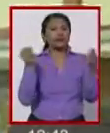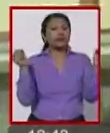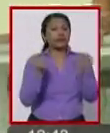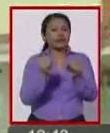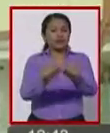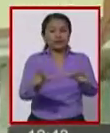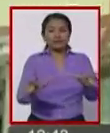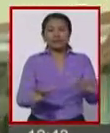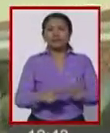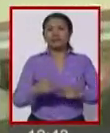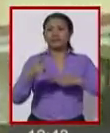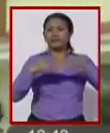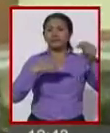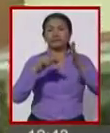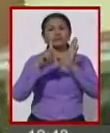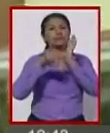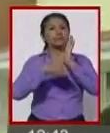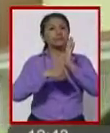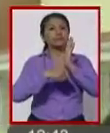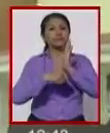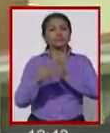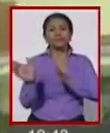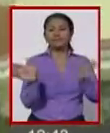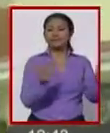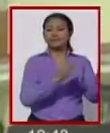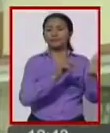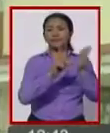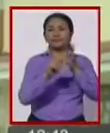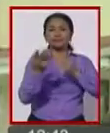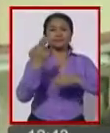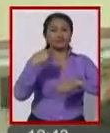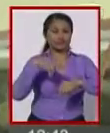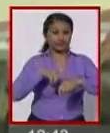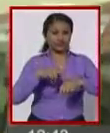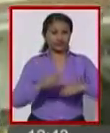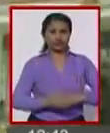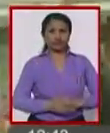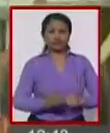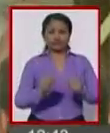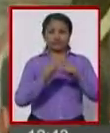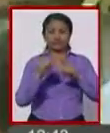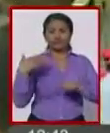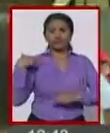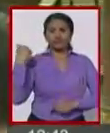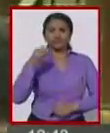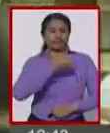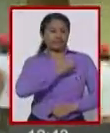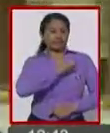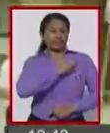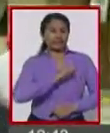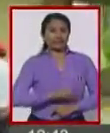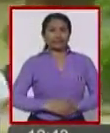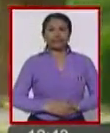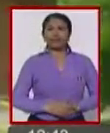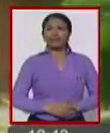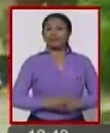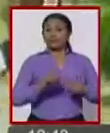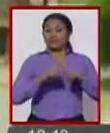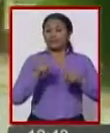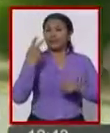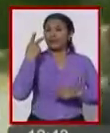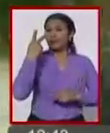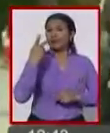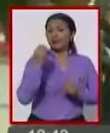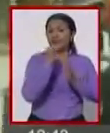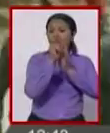enfriar la infraestructura y posteriormente para ventilar ya las cosas se van a normalizar. Muy bien, palabras del subcomandante de la policía, Igor Echegaray, pero como